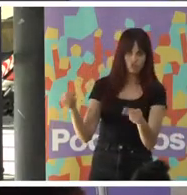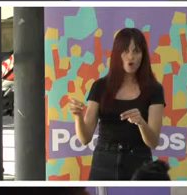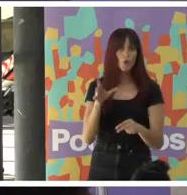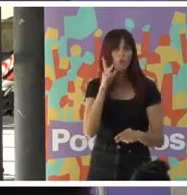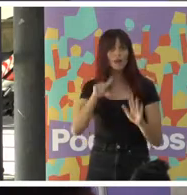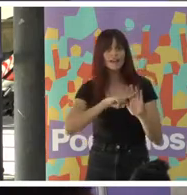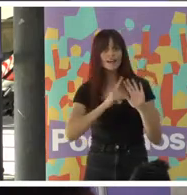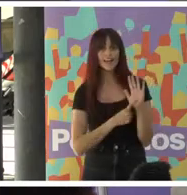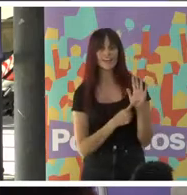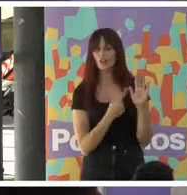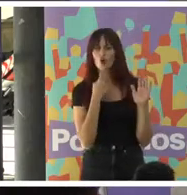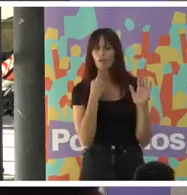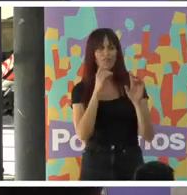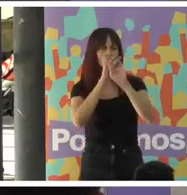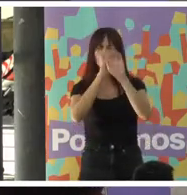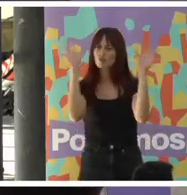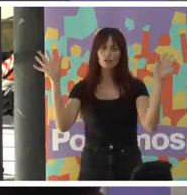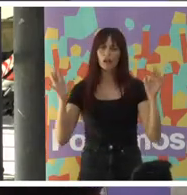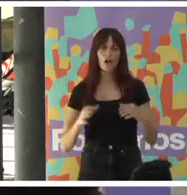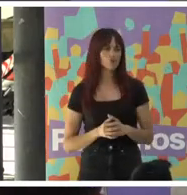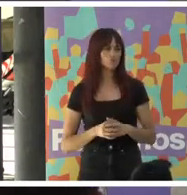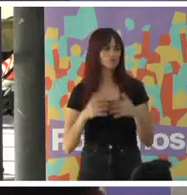porque la ley lo dice muy claro.